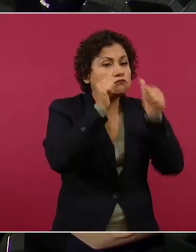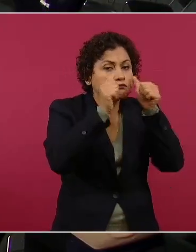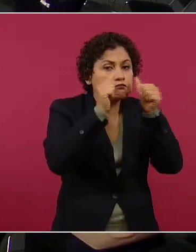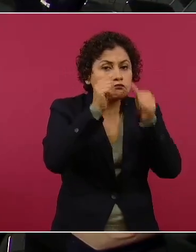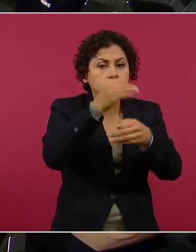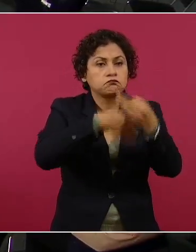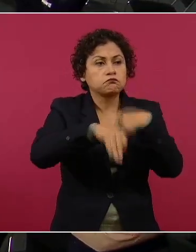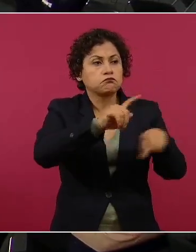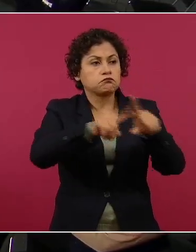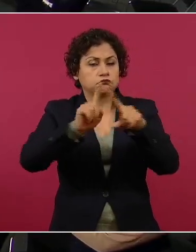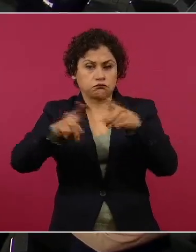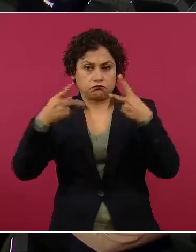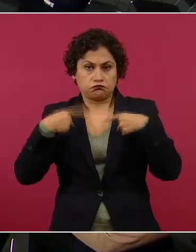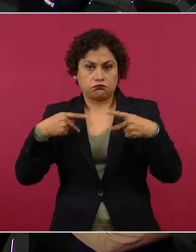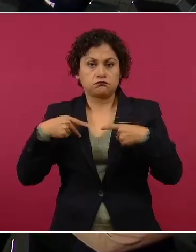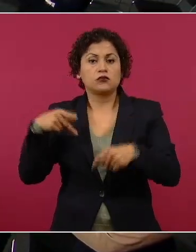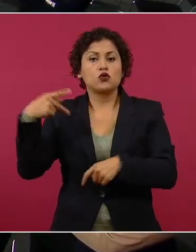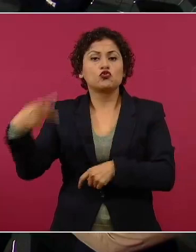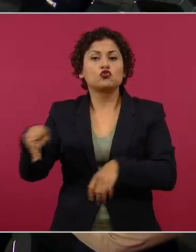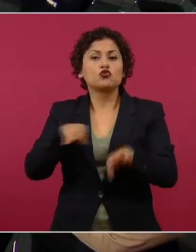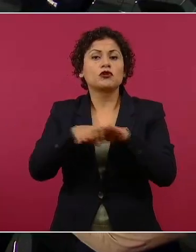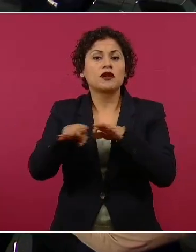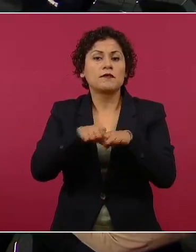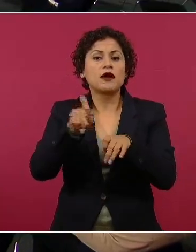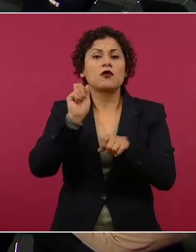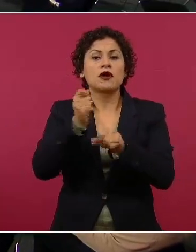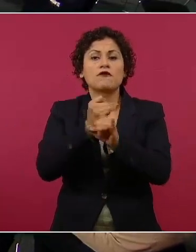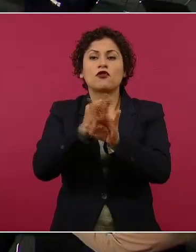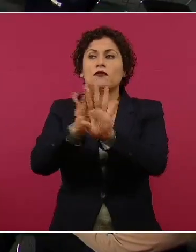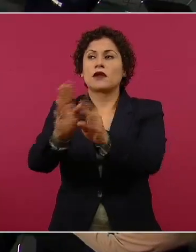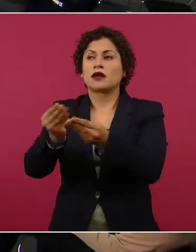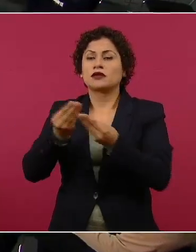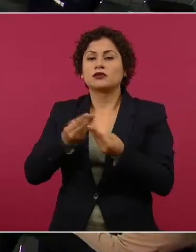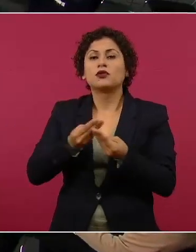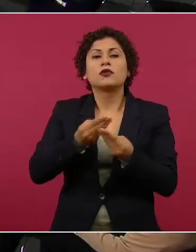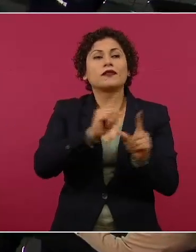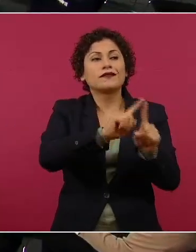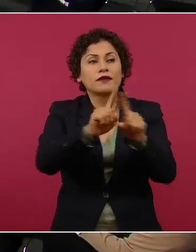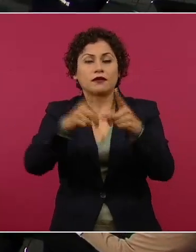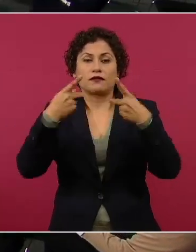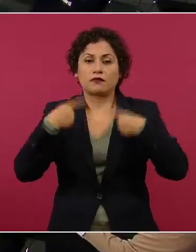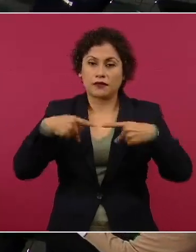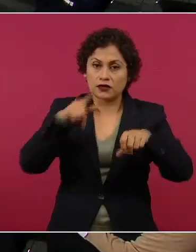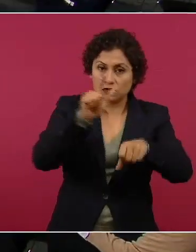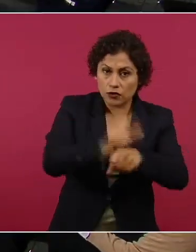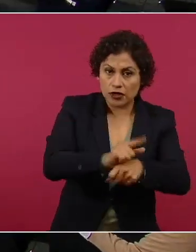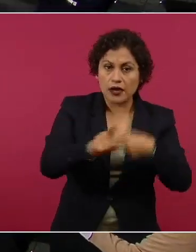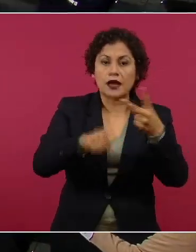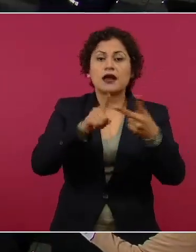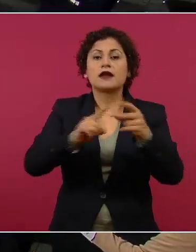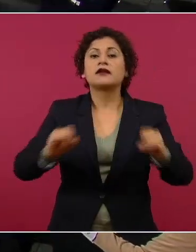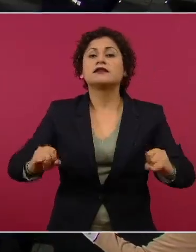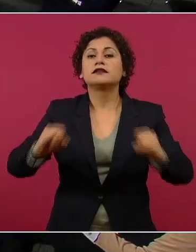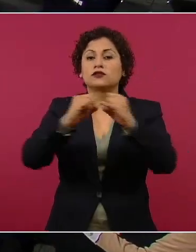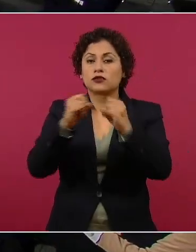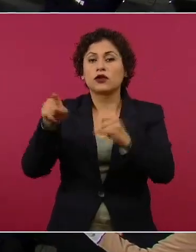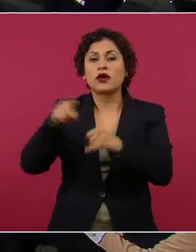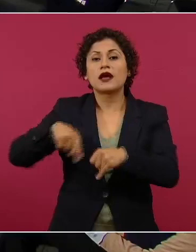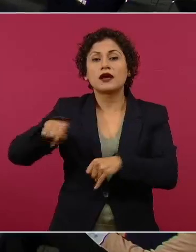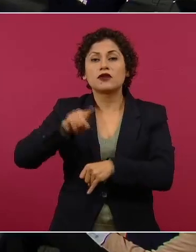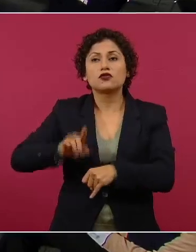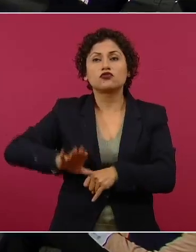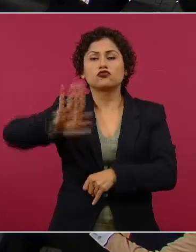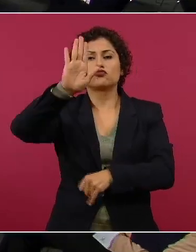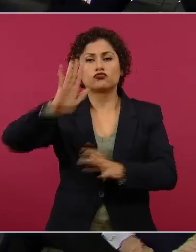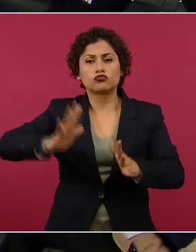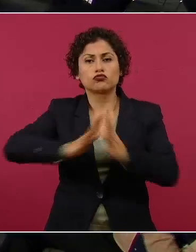sus facultades tienen acceso a información confidencial de personas e instituciones, tienen voz y voto en temas y destino de los